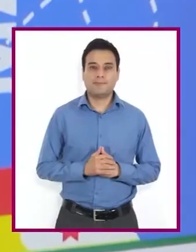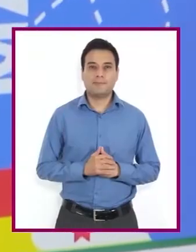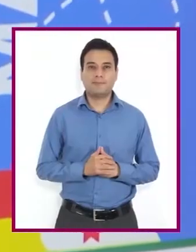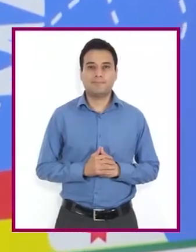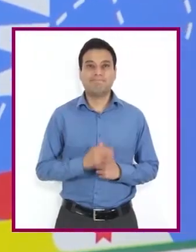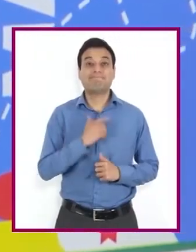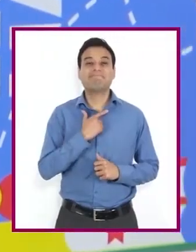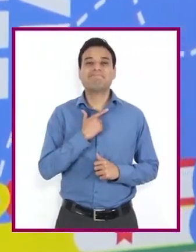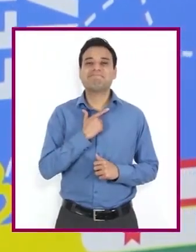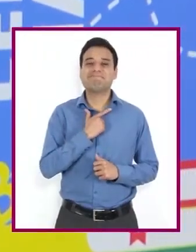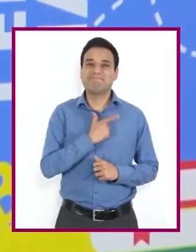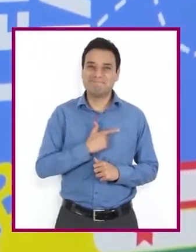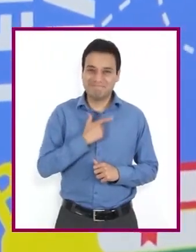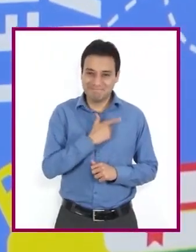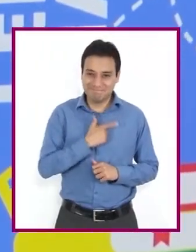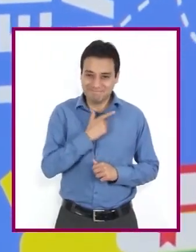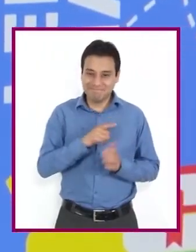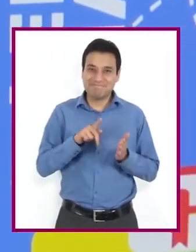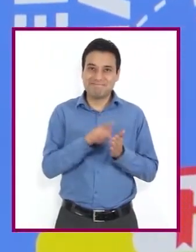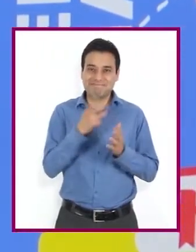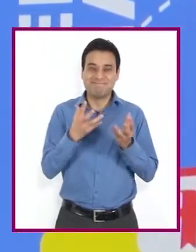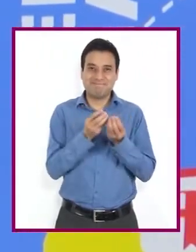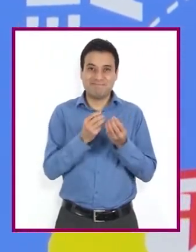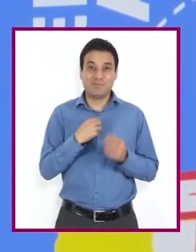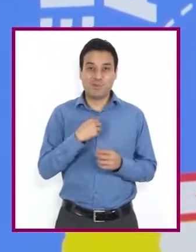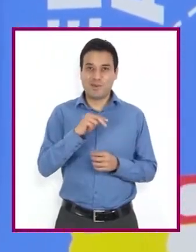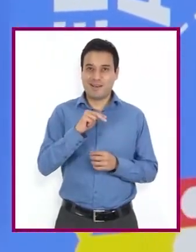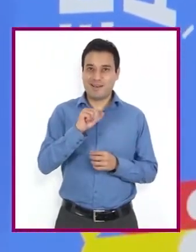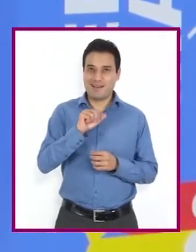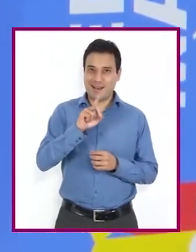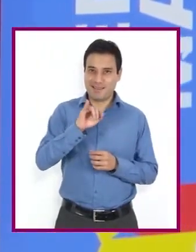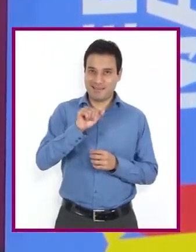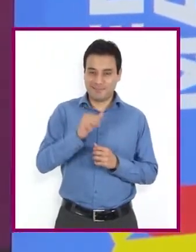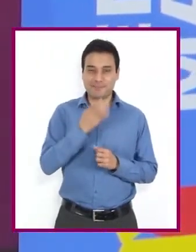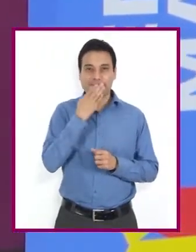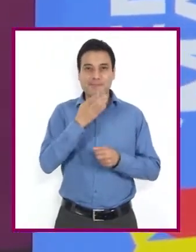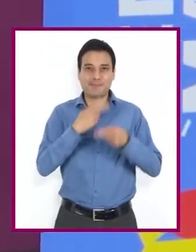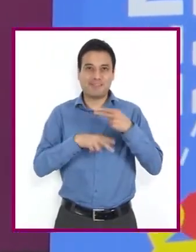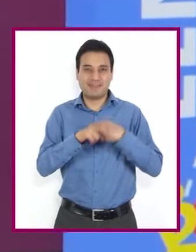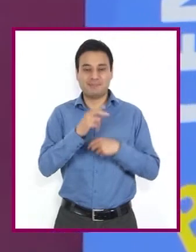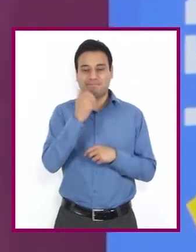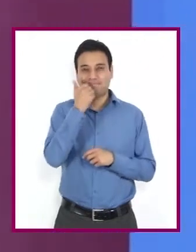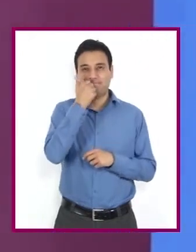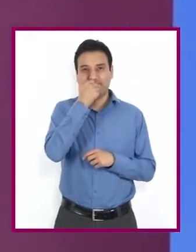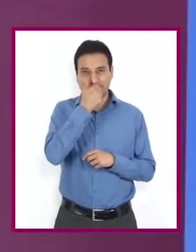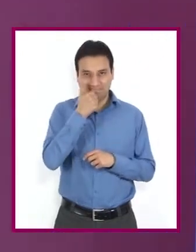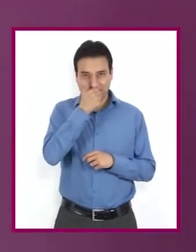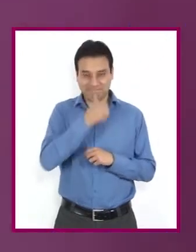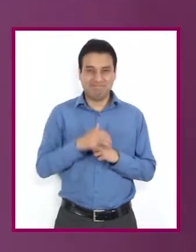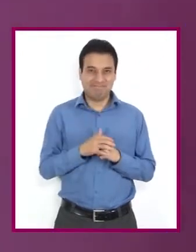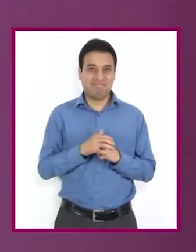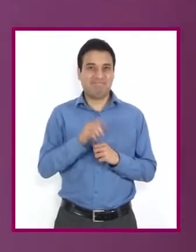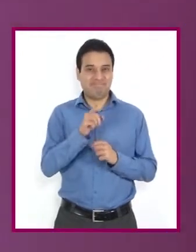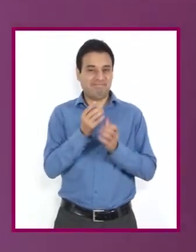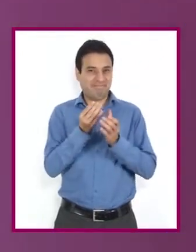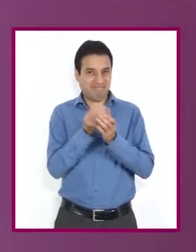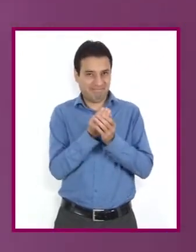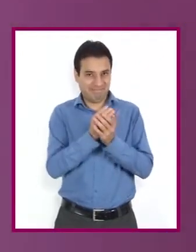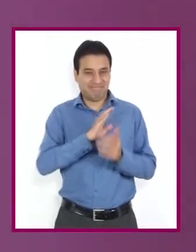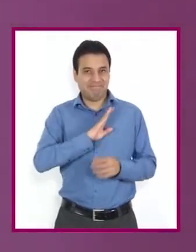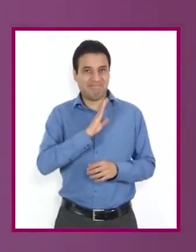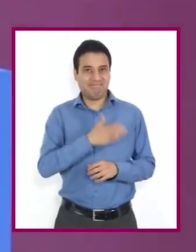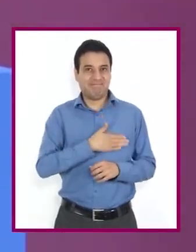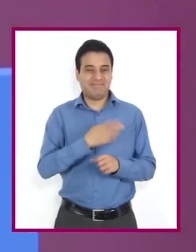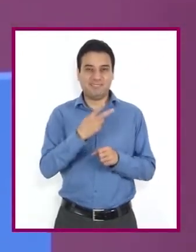Qué gusto estar nuevamente con ustedes. Yo soy Nadia Jiménez y les doy la bienvenida a las alumnas y alumnos de lengua materna de segundo grado